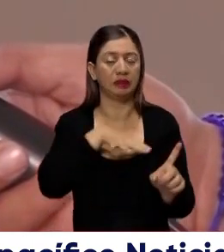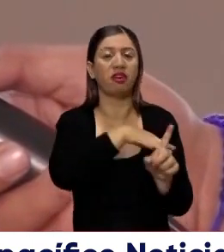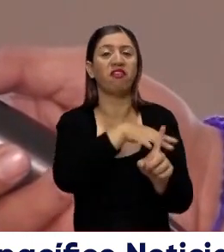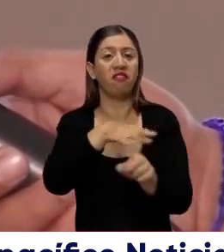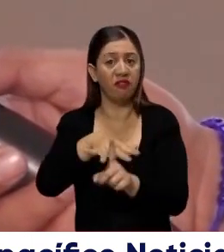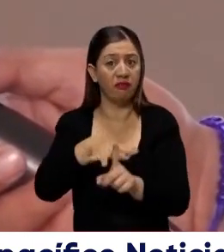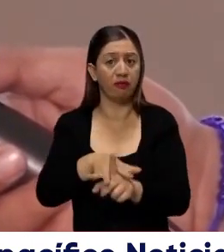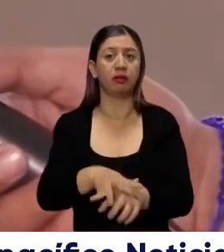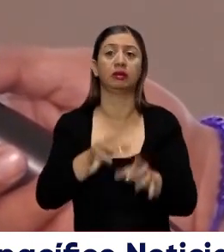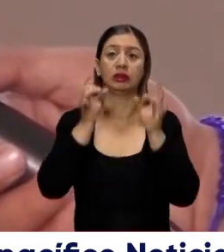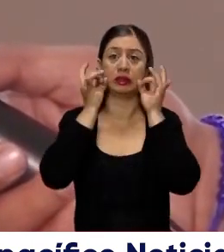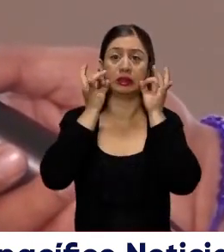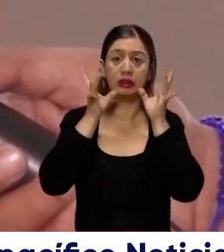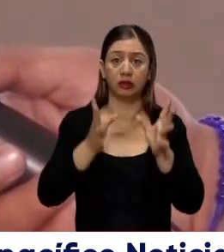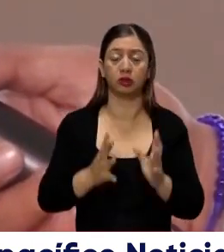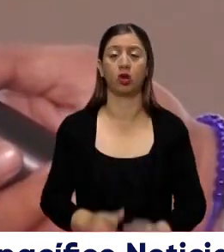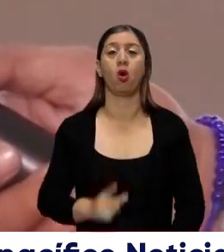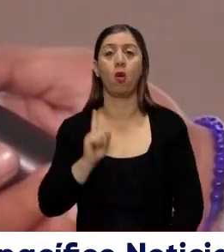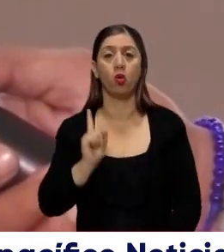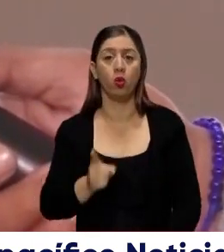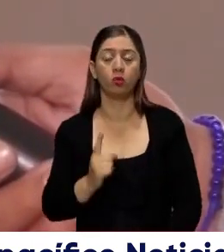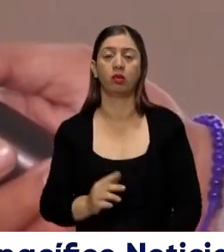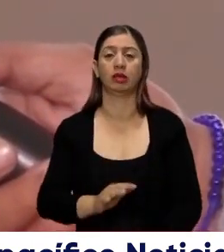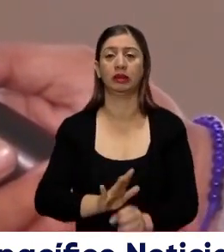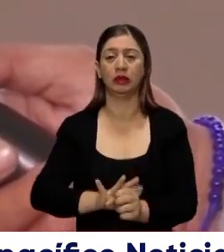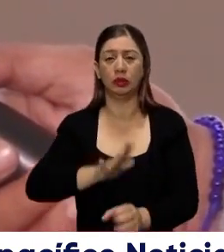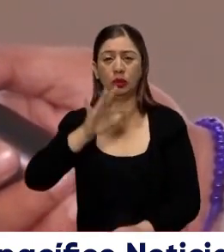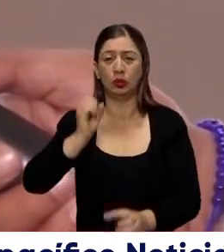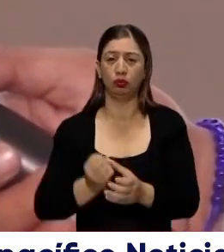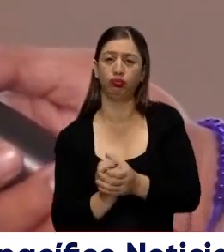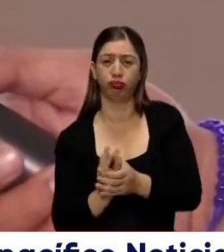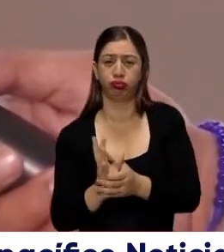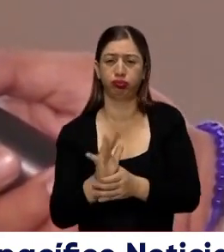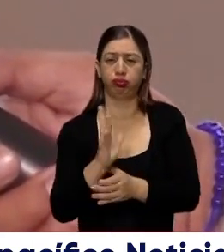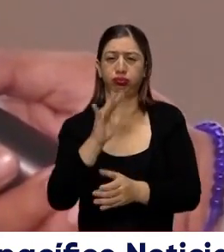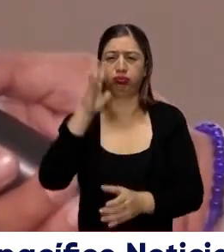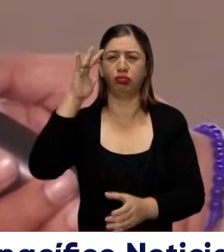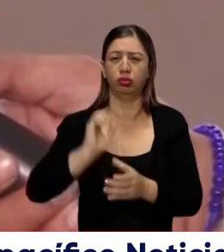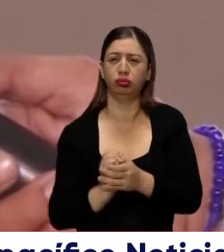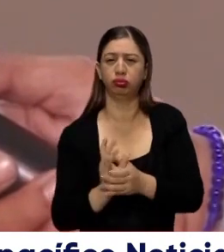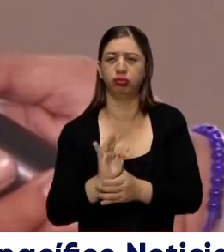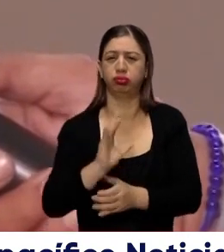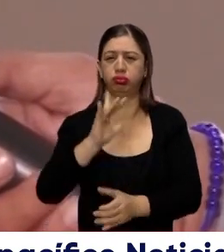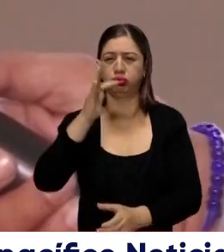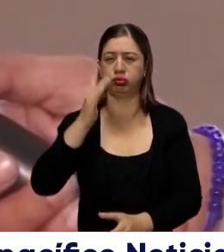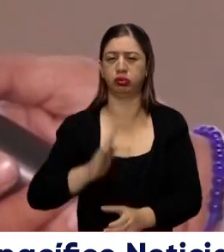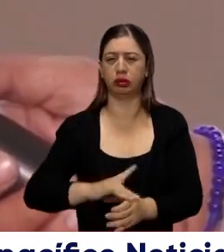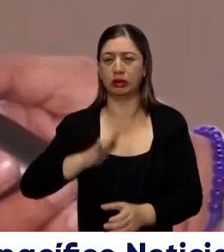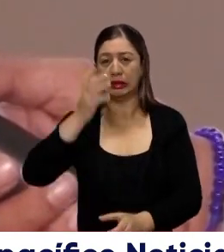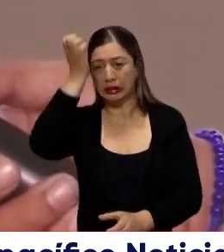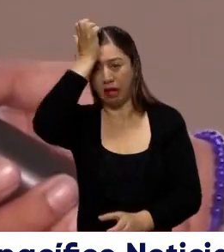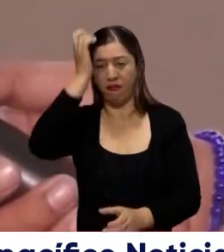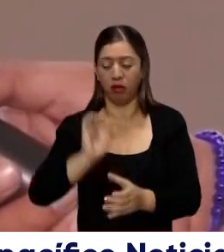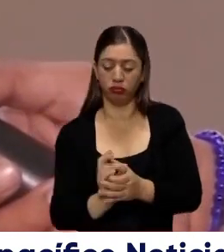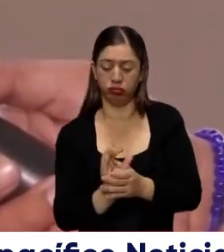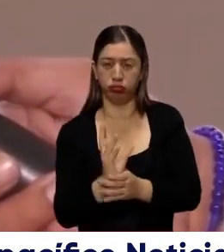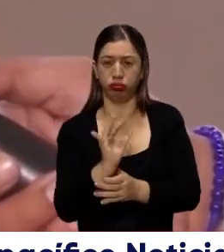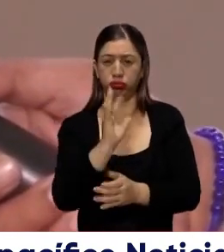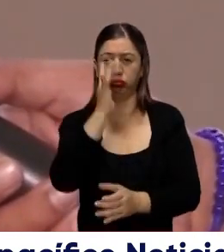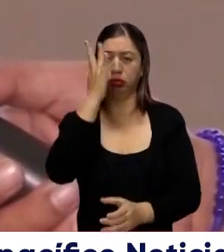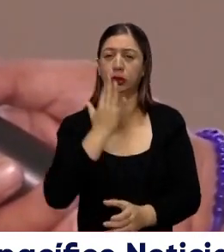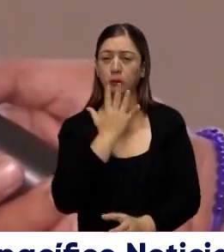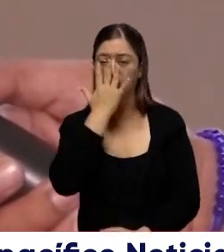afectación severa por el consumo, la inhalación de ese dióxido de carbono que se da en el incendio, y